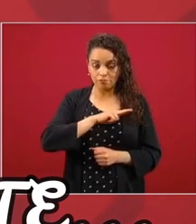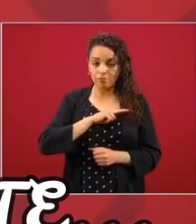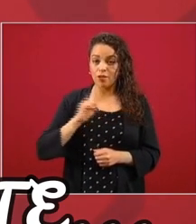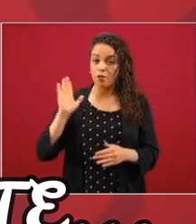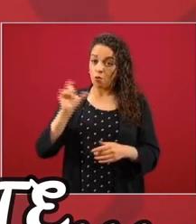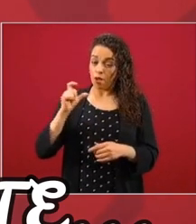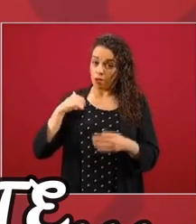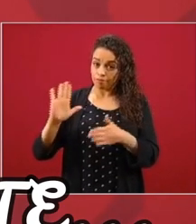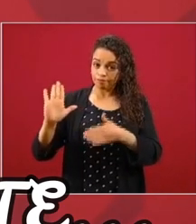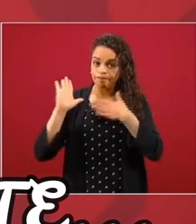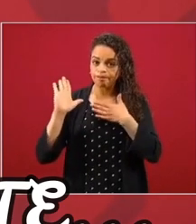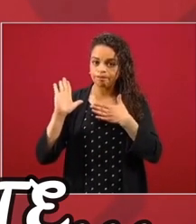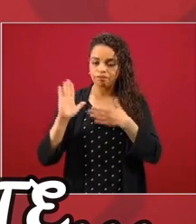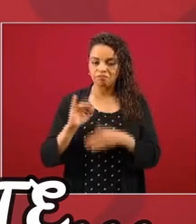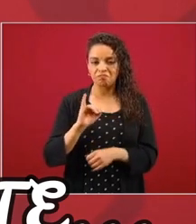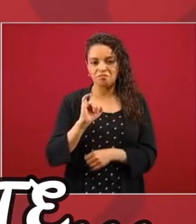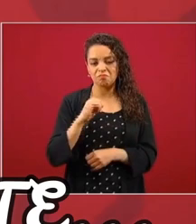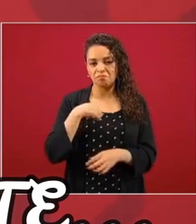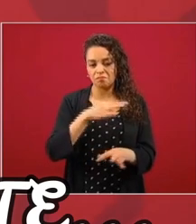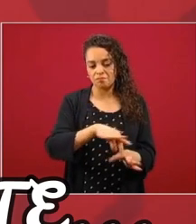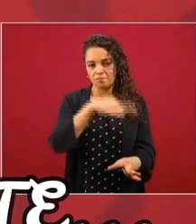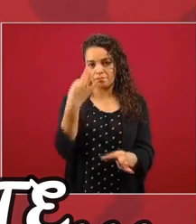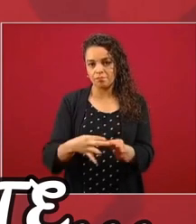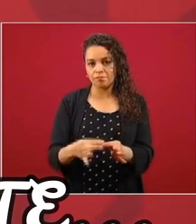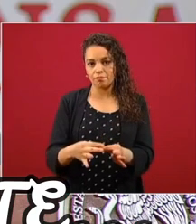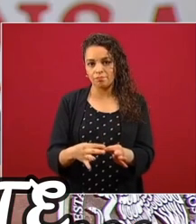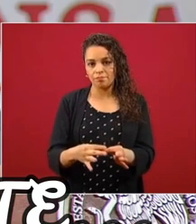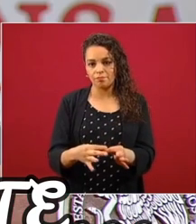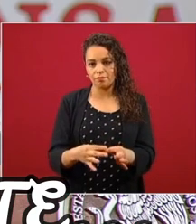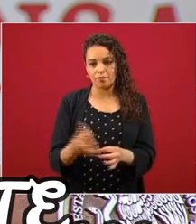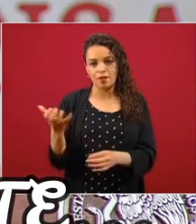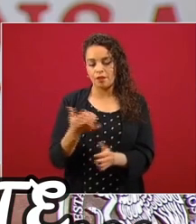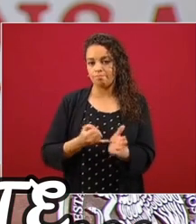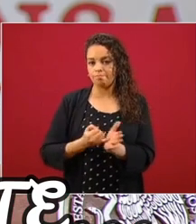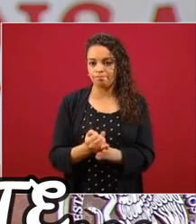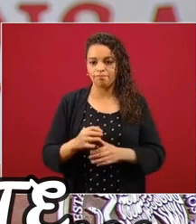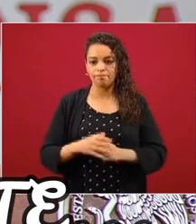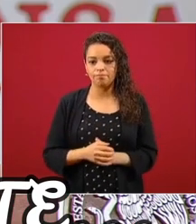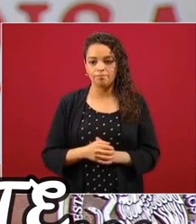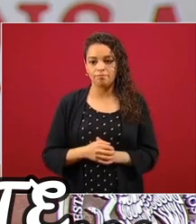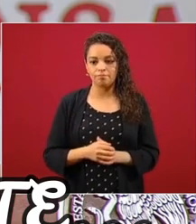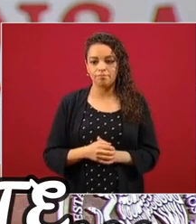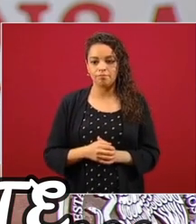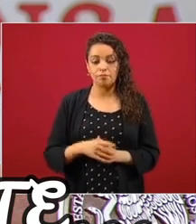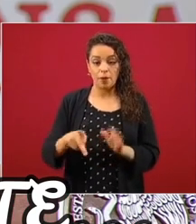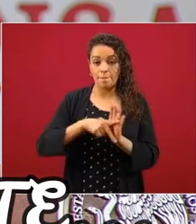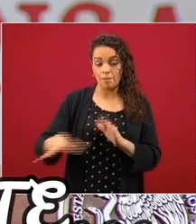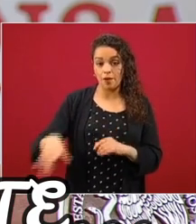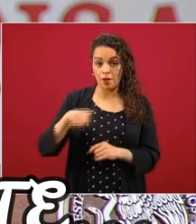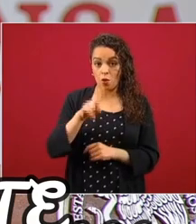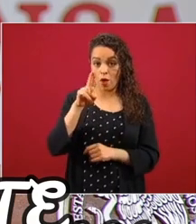Cuando sacó la nota el Universal, no tenía yo este informe, y sin embargo ayer dije,